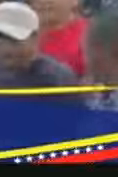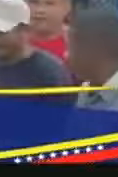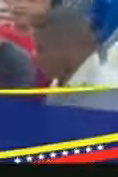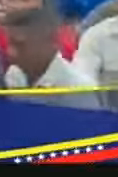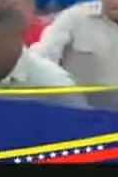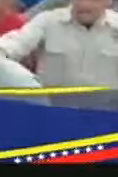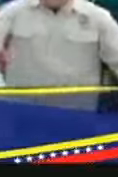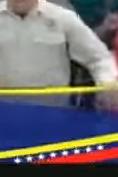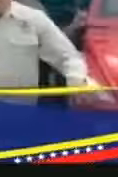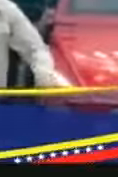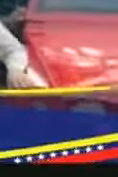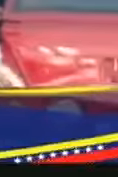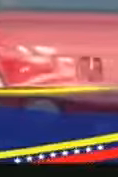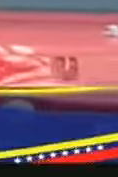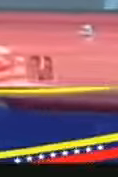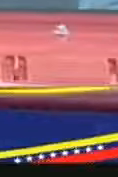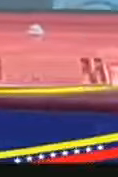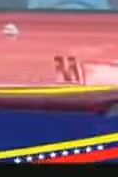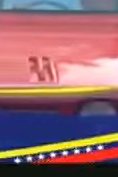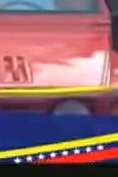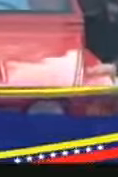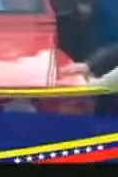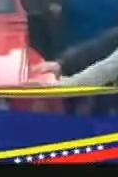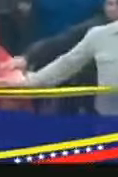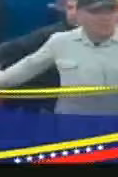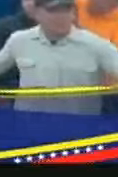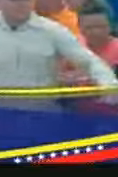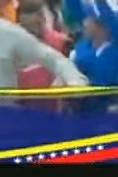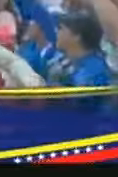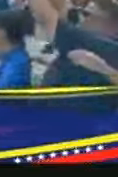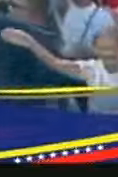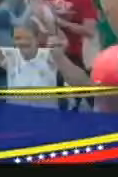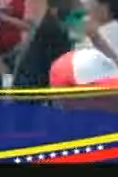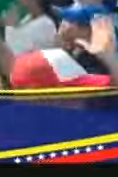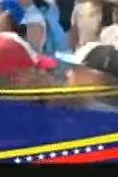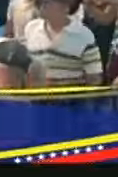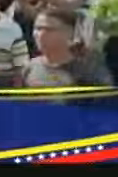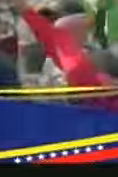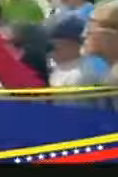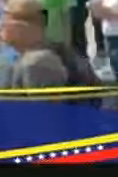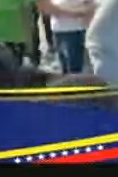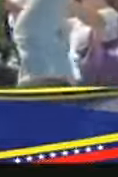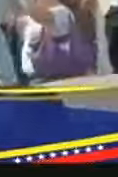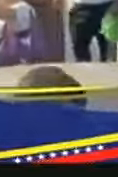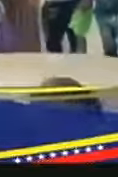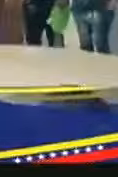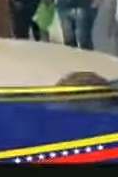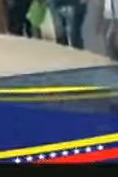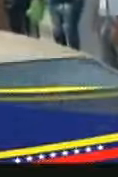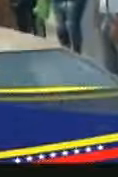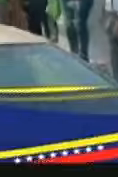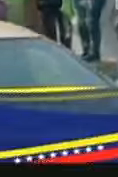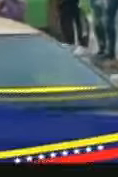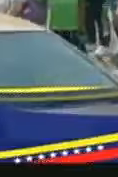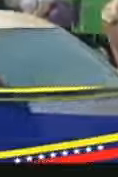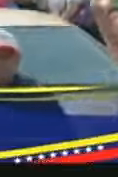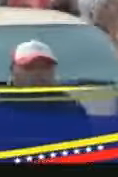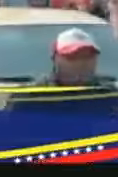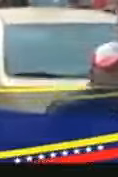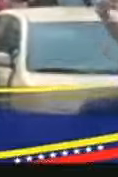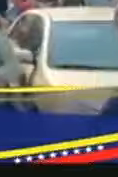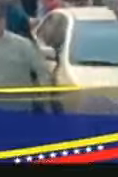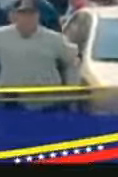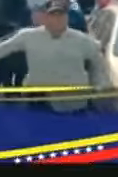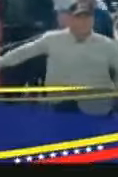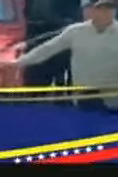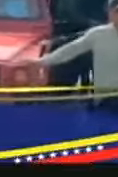2024 podemos ver cada vez más, con más fuerza, y que hoy en esta imagen que transmite Venezolana